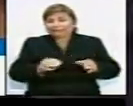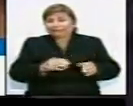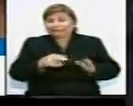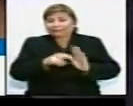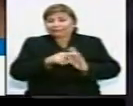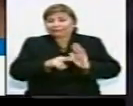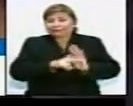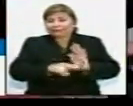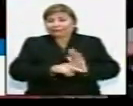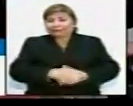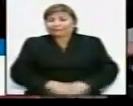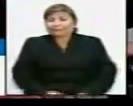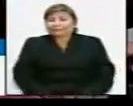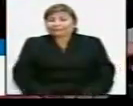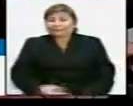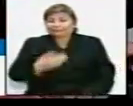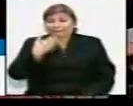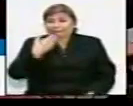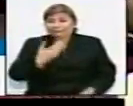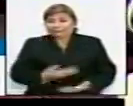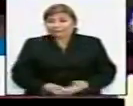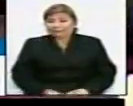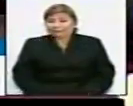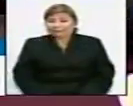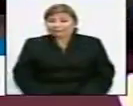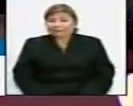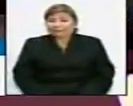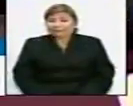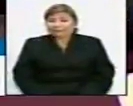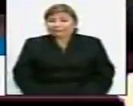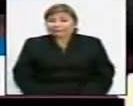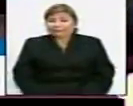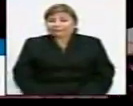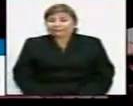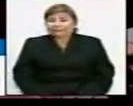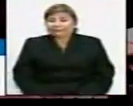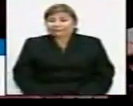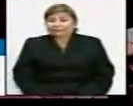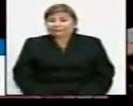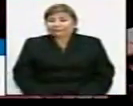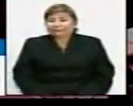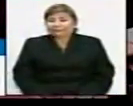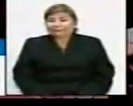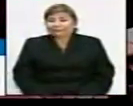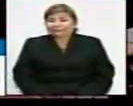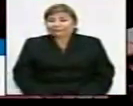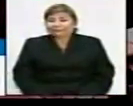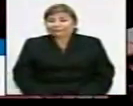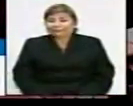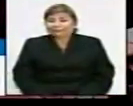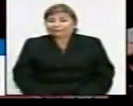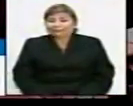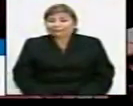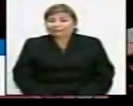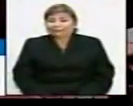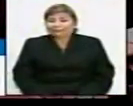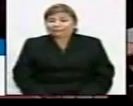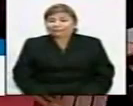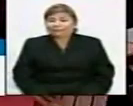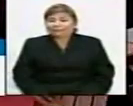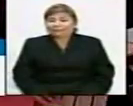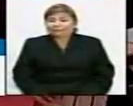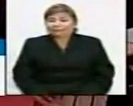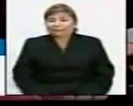norma. Muchas gracias. Para que finalice, doctor Ticón. Bien,